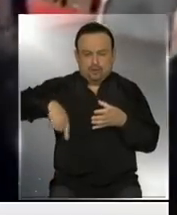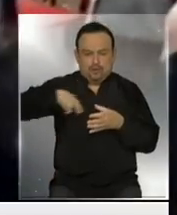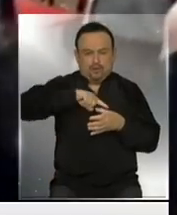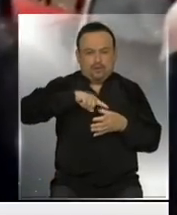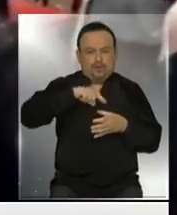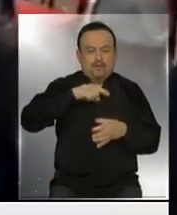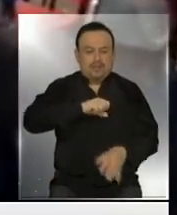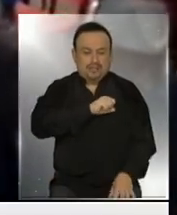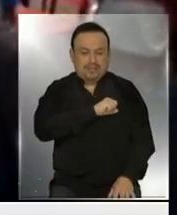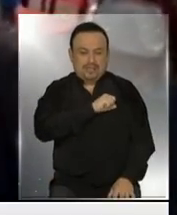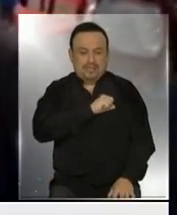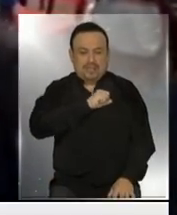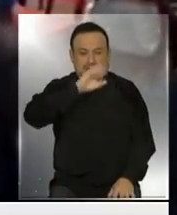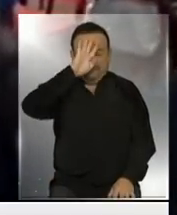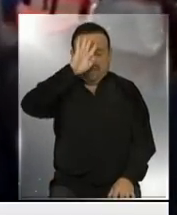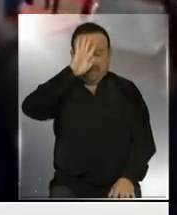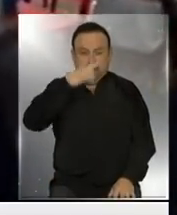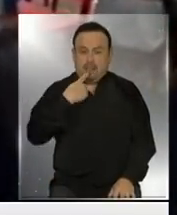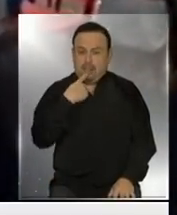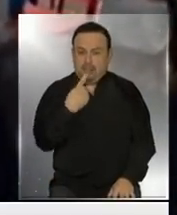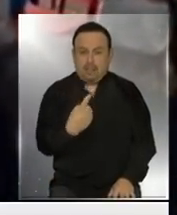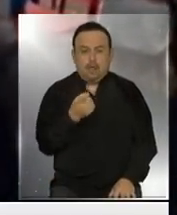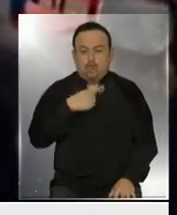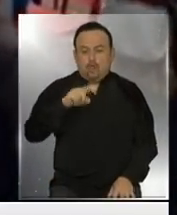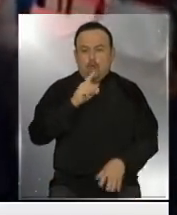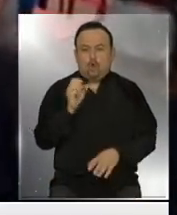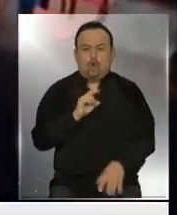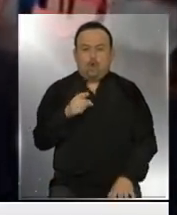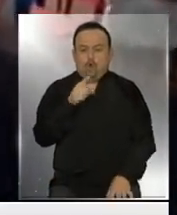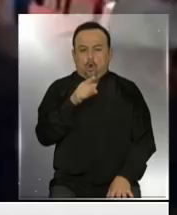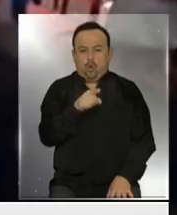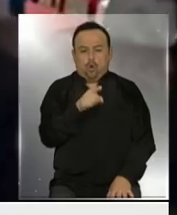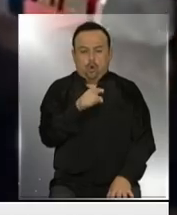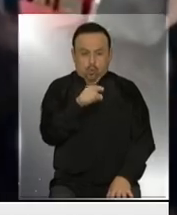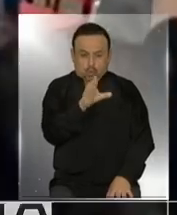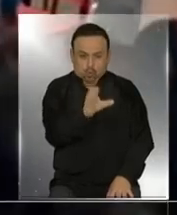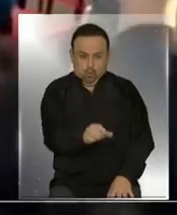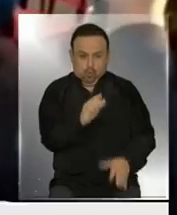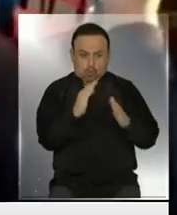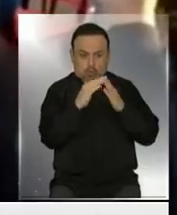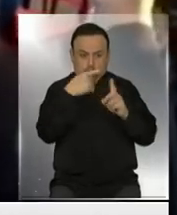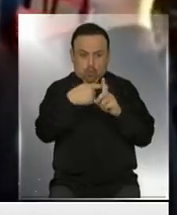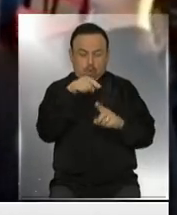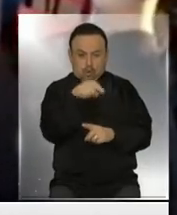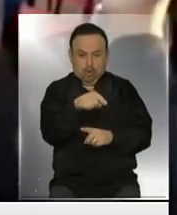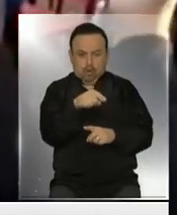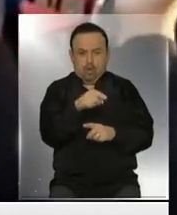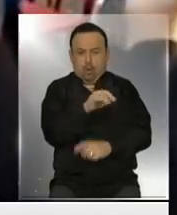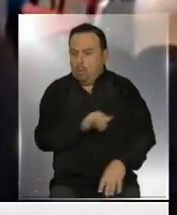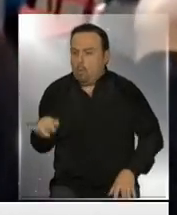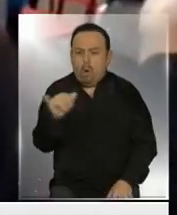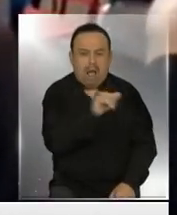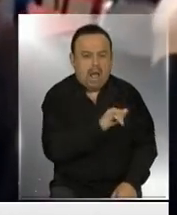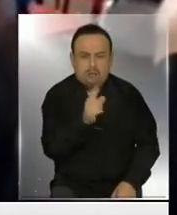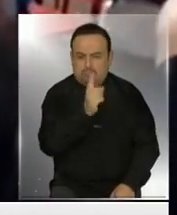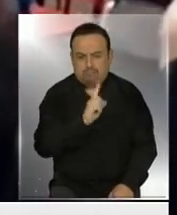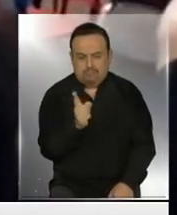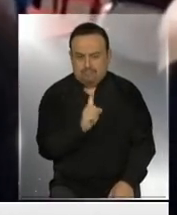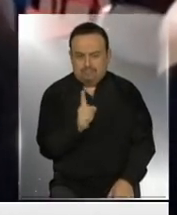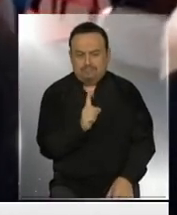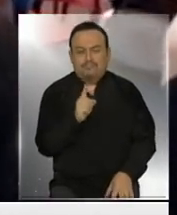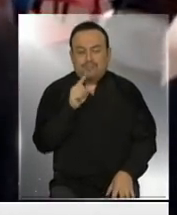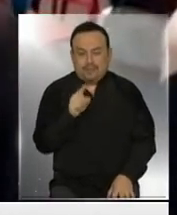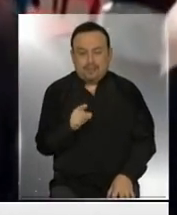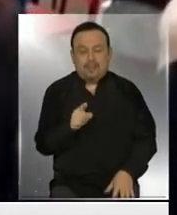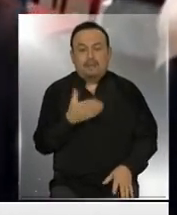para dar su versión porque obviamente no podemos encapsular a todas las personas que asisten a este tipo de iglesias